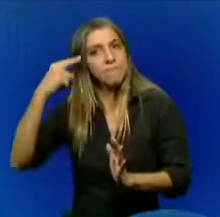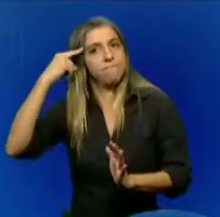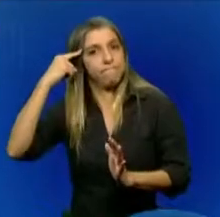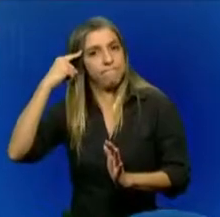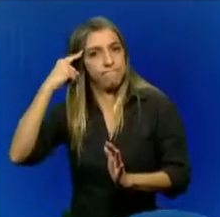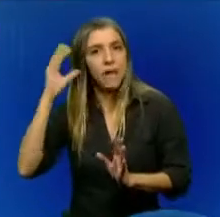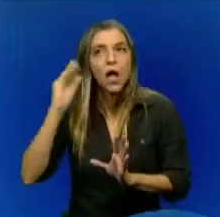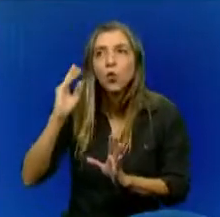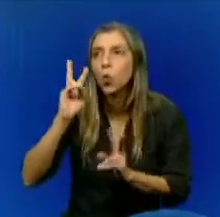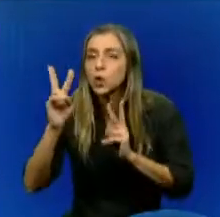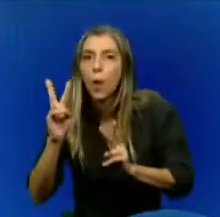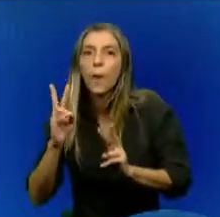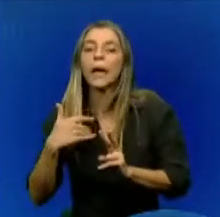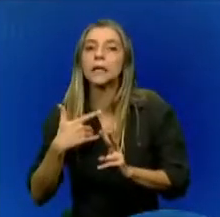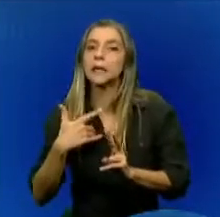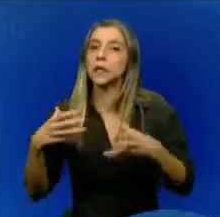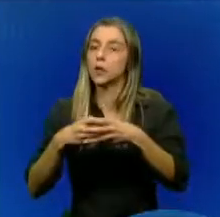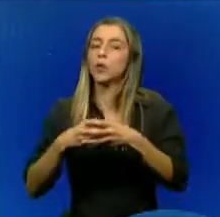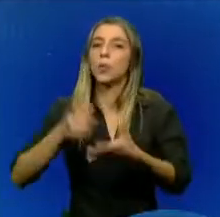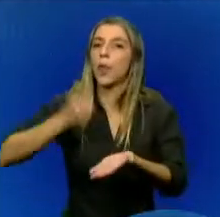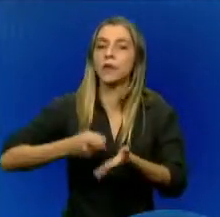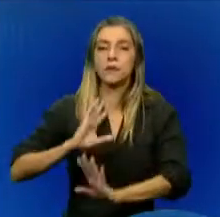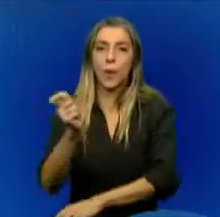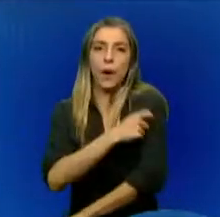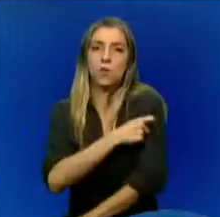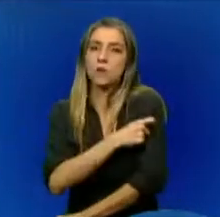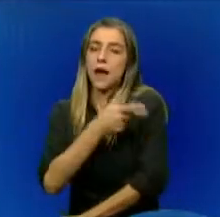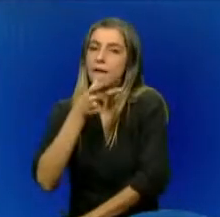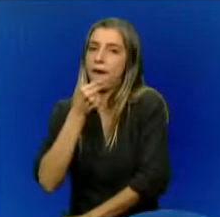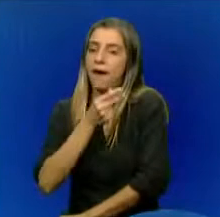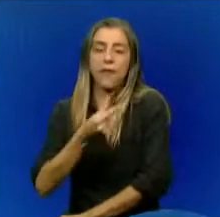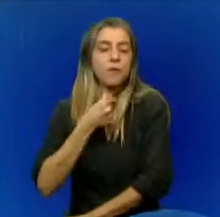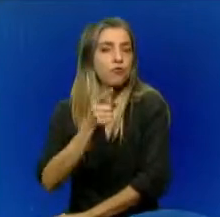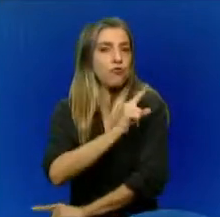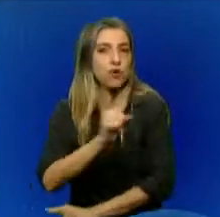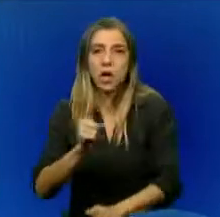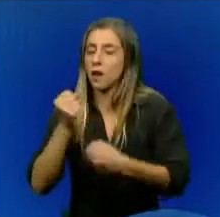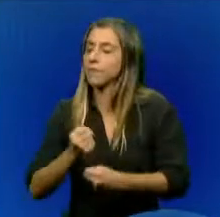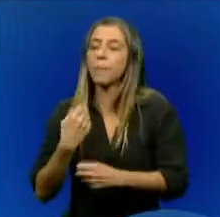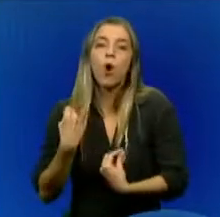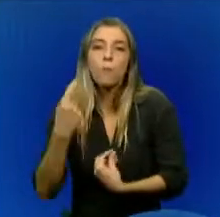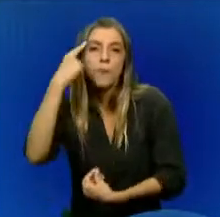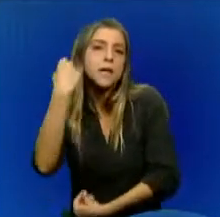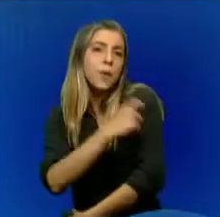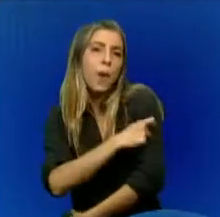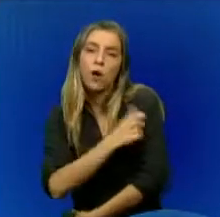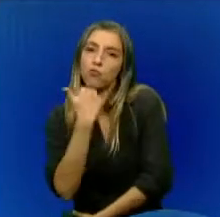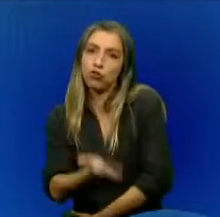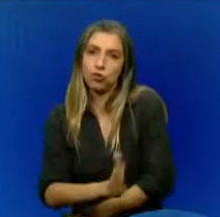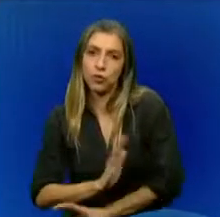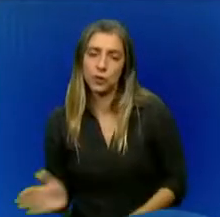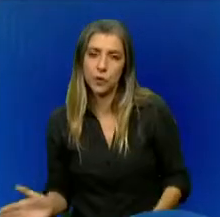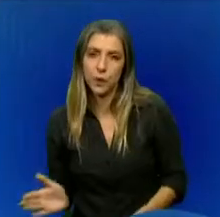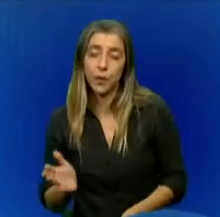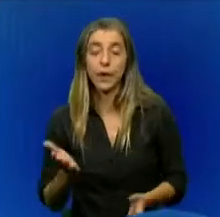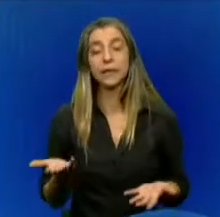que deciden no vacunarse por estas falsas ideas de que las vacunas no sirven. Tampoco hemos tenido consenso